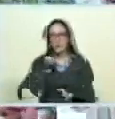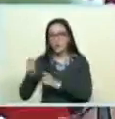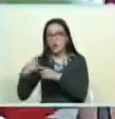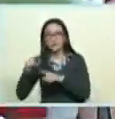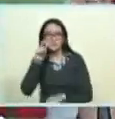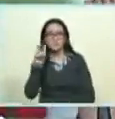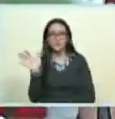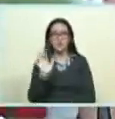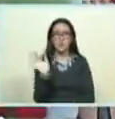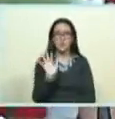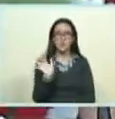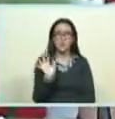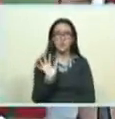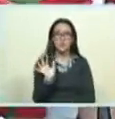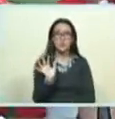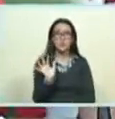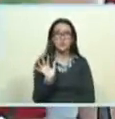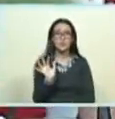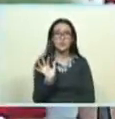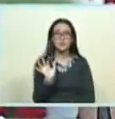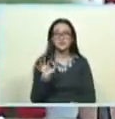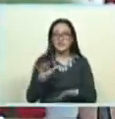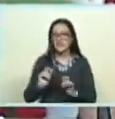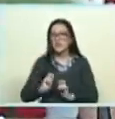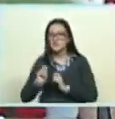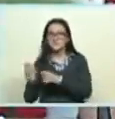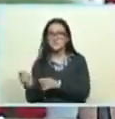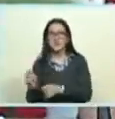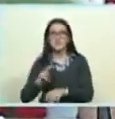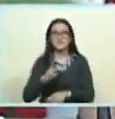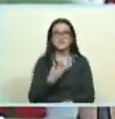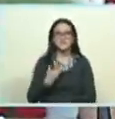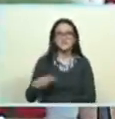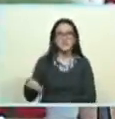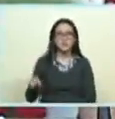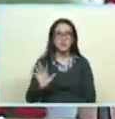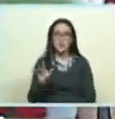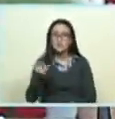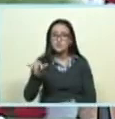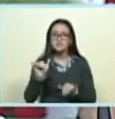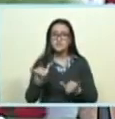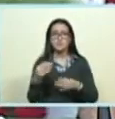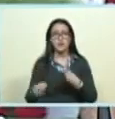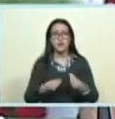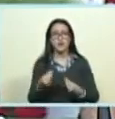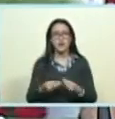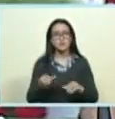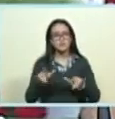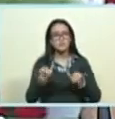por favor, no delegues esto en un secretario, en un viceministro, hazlo tú mismo.